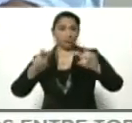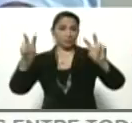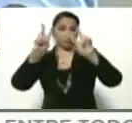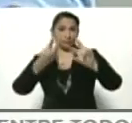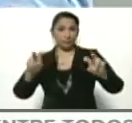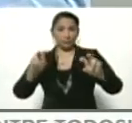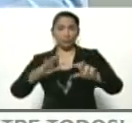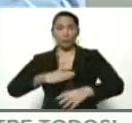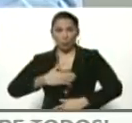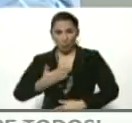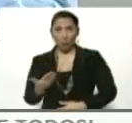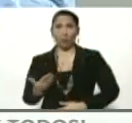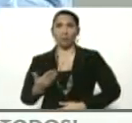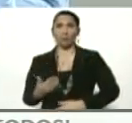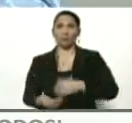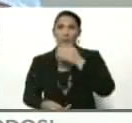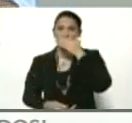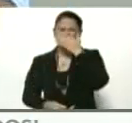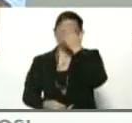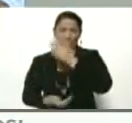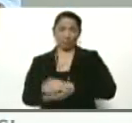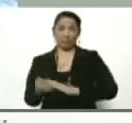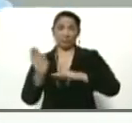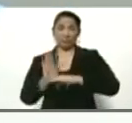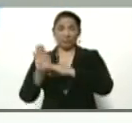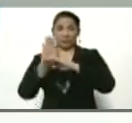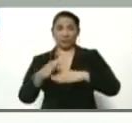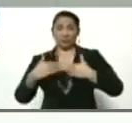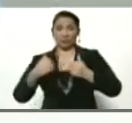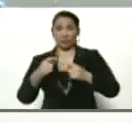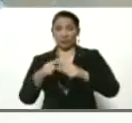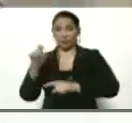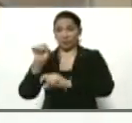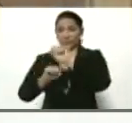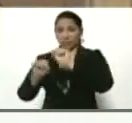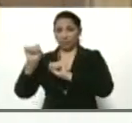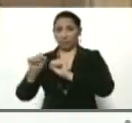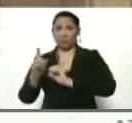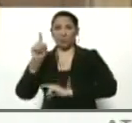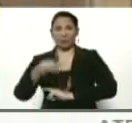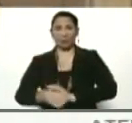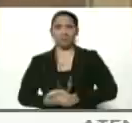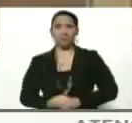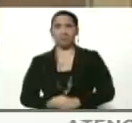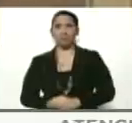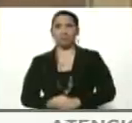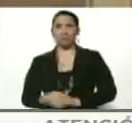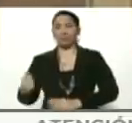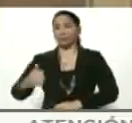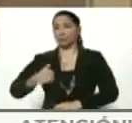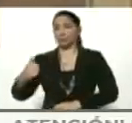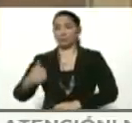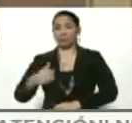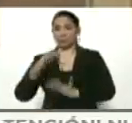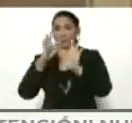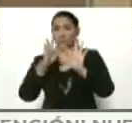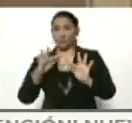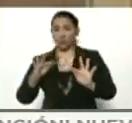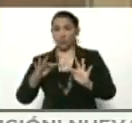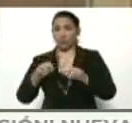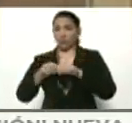puedan definitivamente tener una protección segura para evitar también cualquier forma de